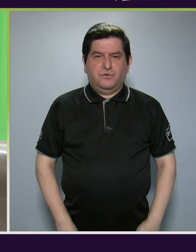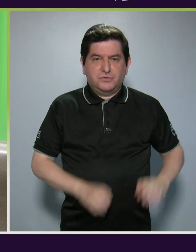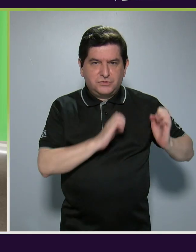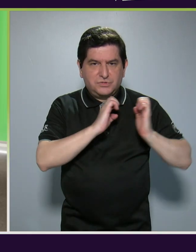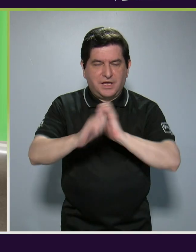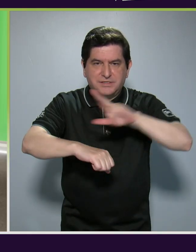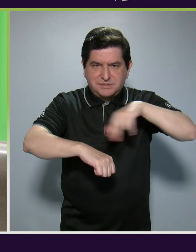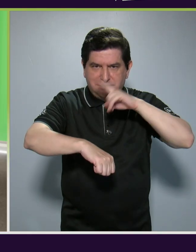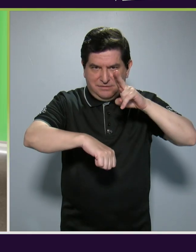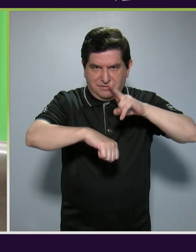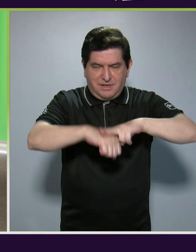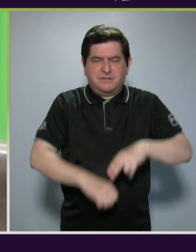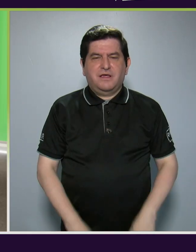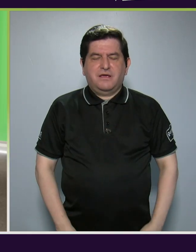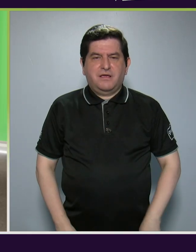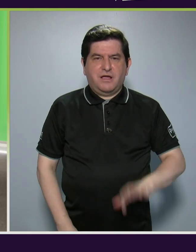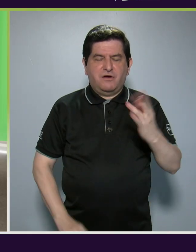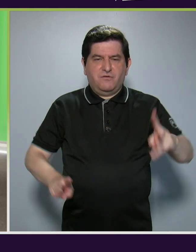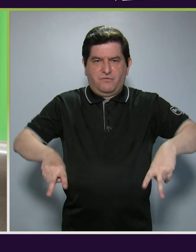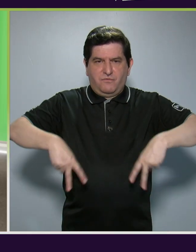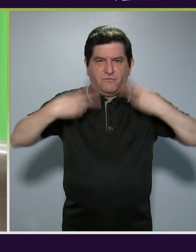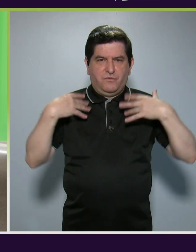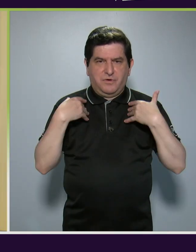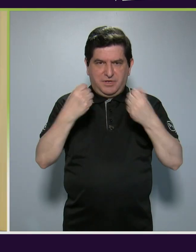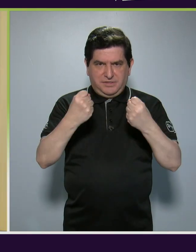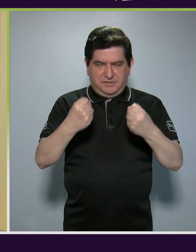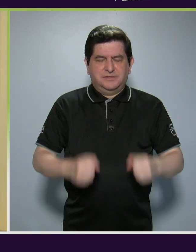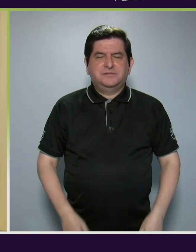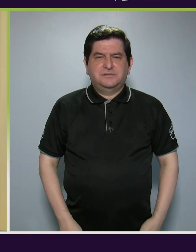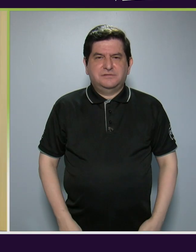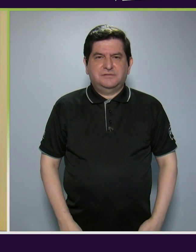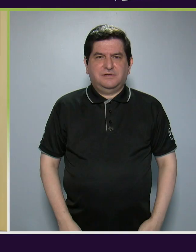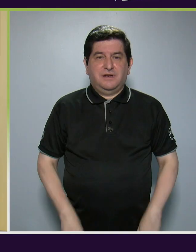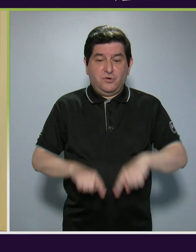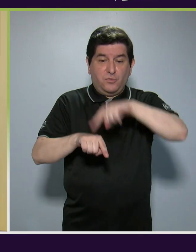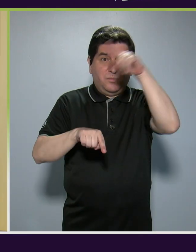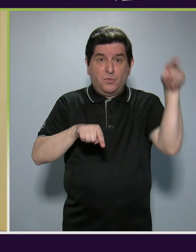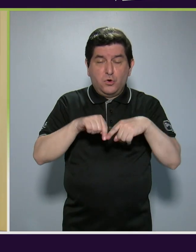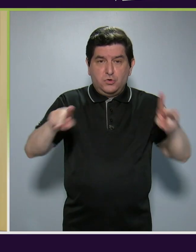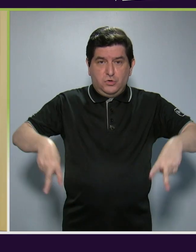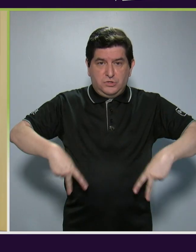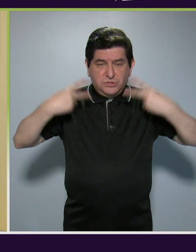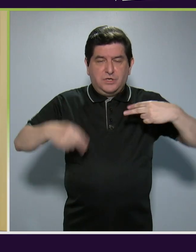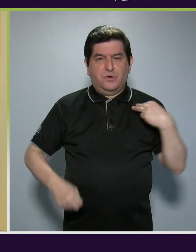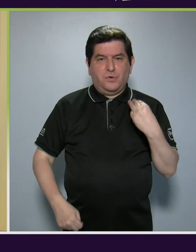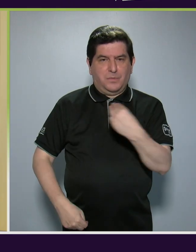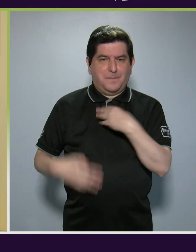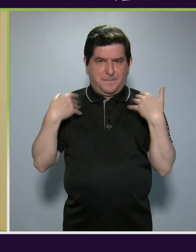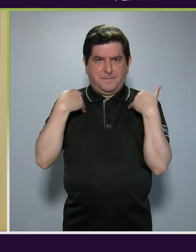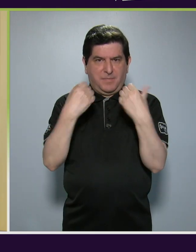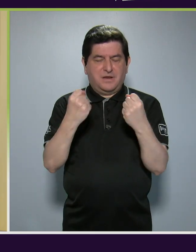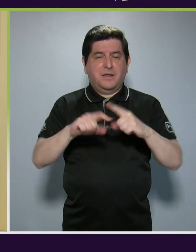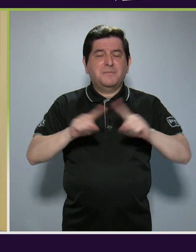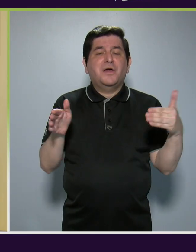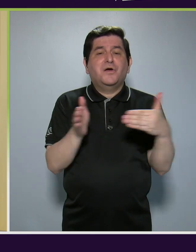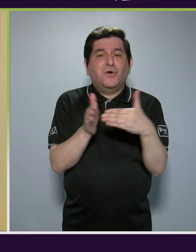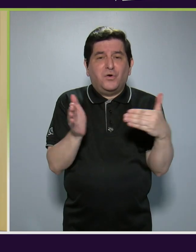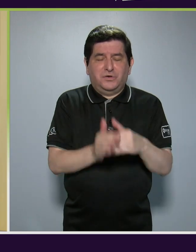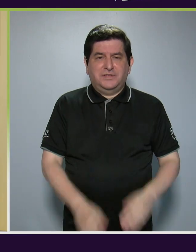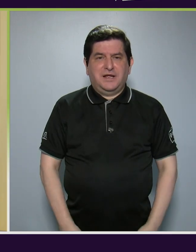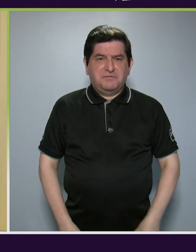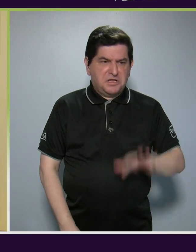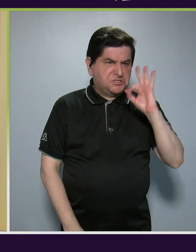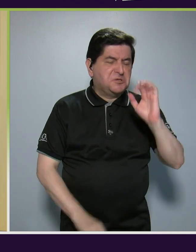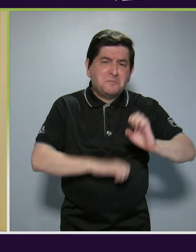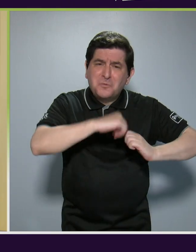nacional de estilo de vida saludable, de ciclo de vida enfocado en el ciclo de vida del Ministerio de Salud, pero volvemos al punto, está muy bien la